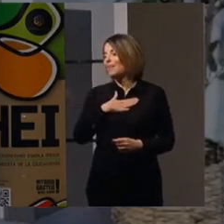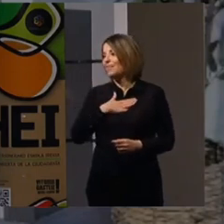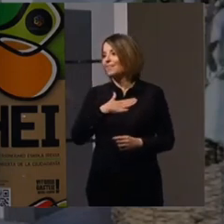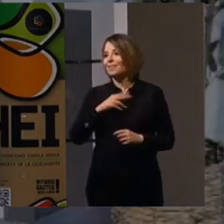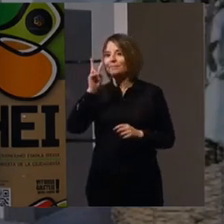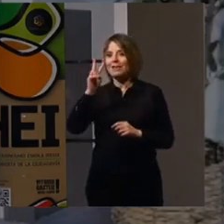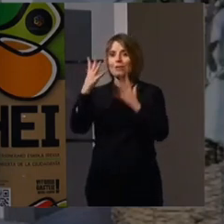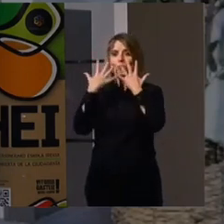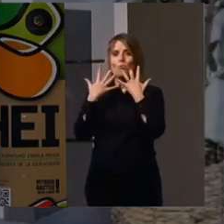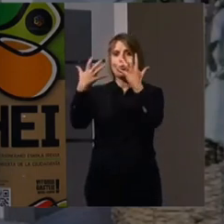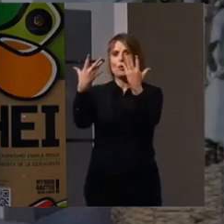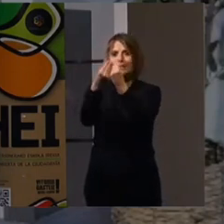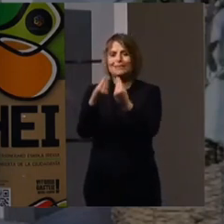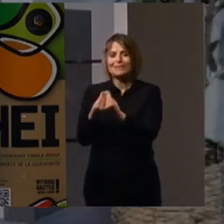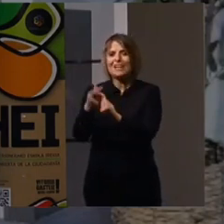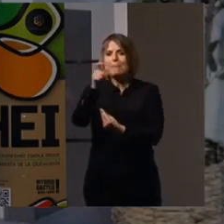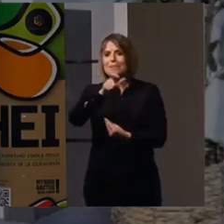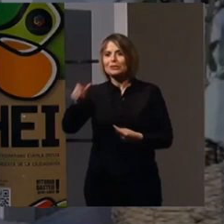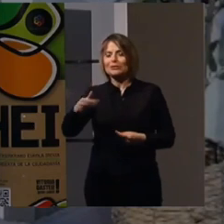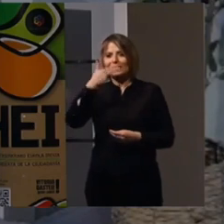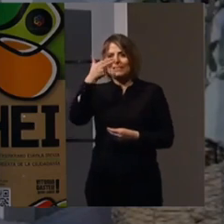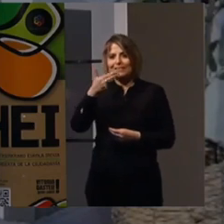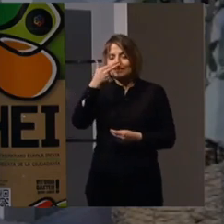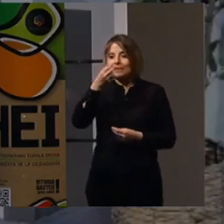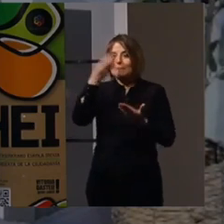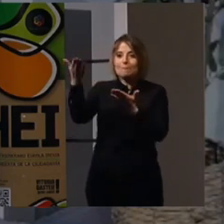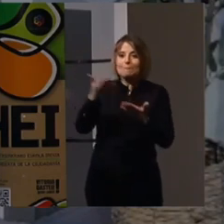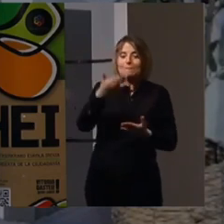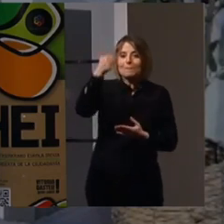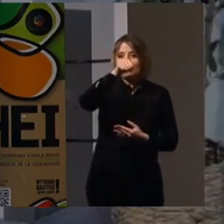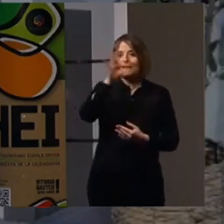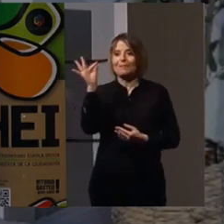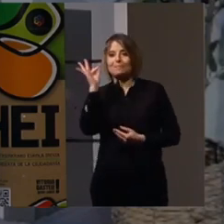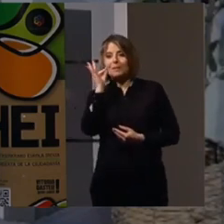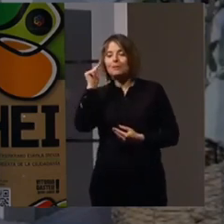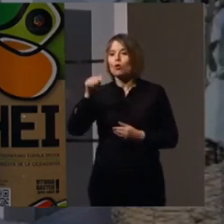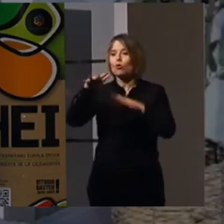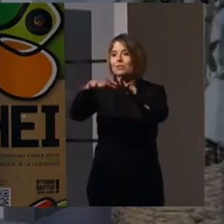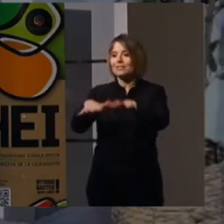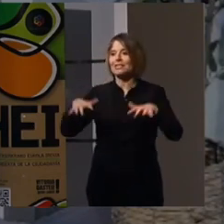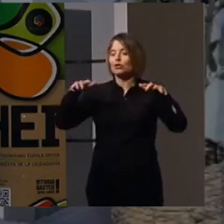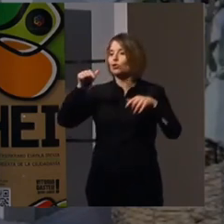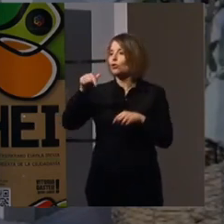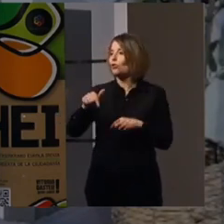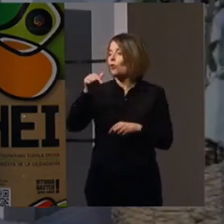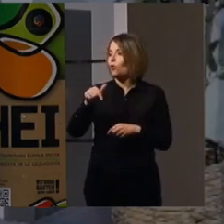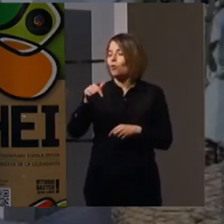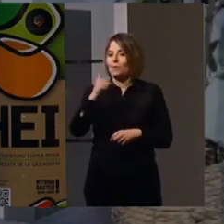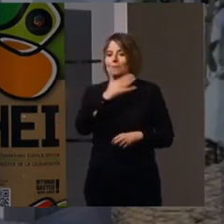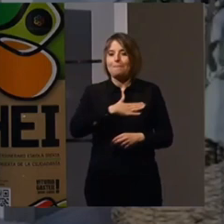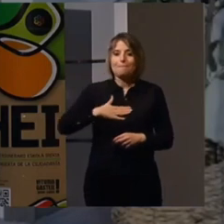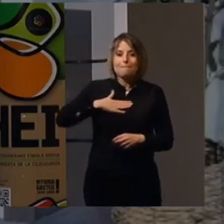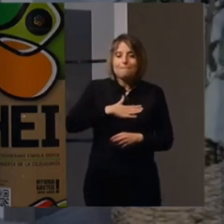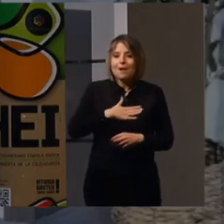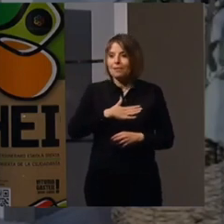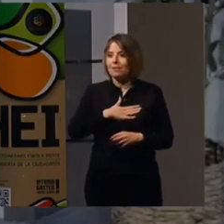el ver la sala llena de tanta gente interesada, ¿no? Bienvenidas y bienvenidos a esta sesión en la que tenemos hoy el placer